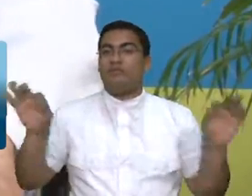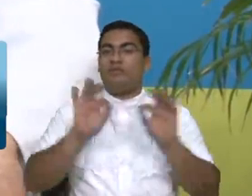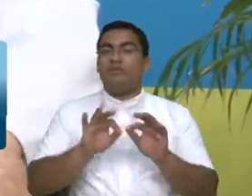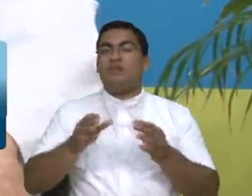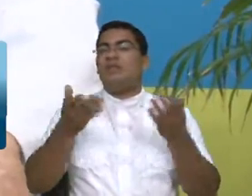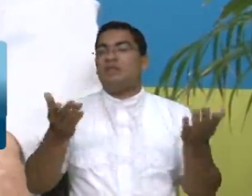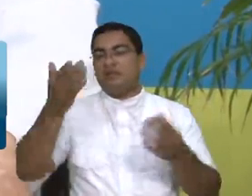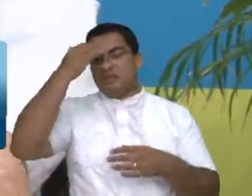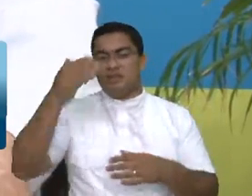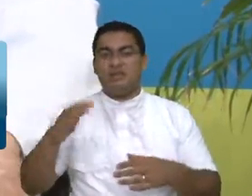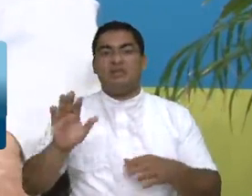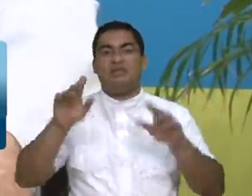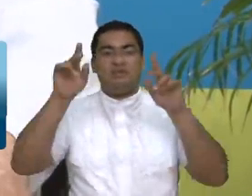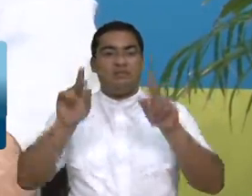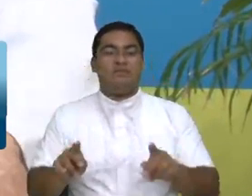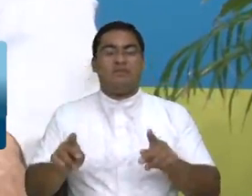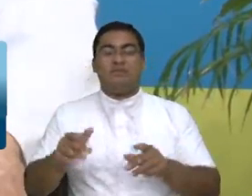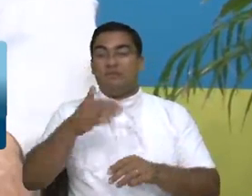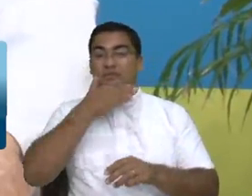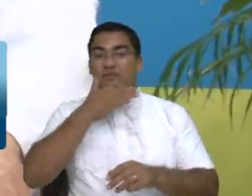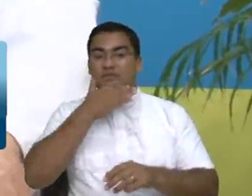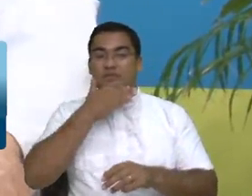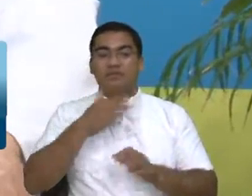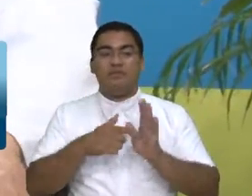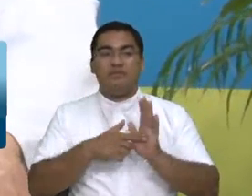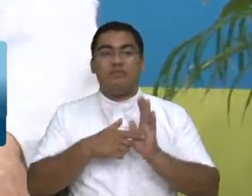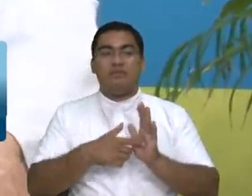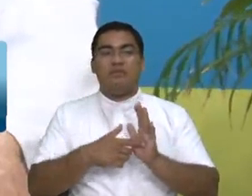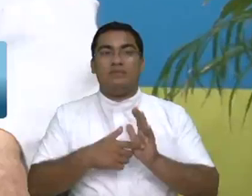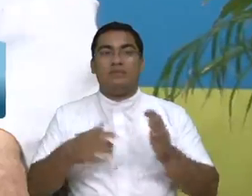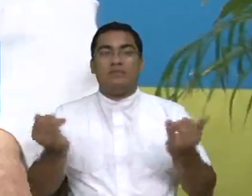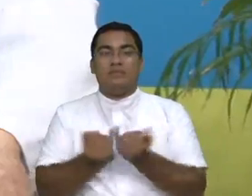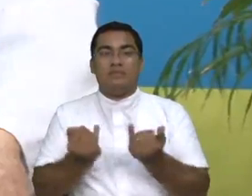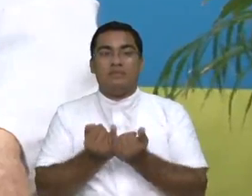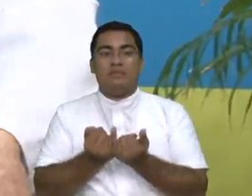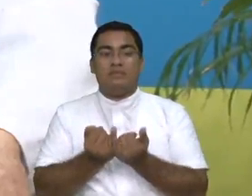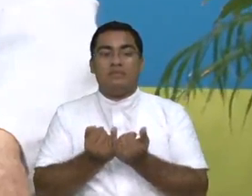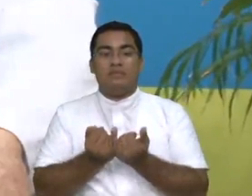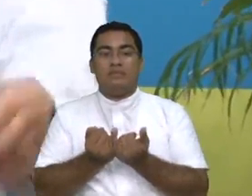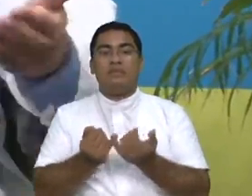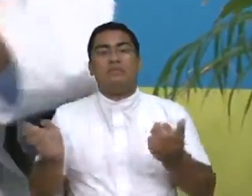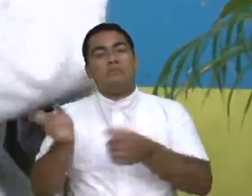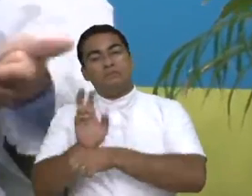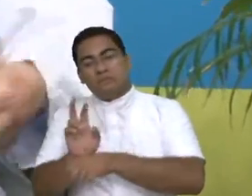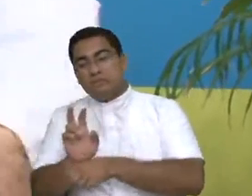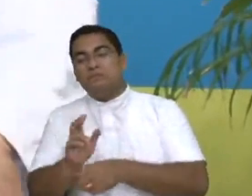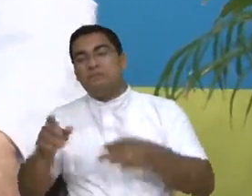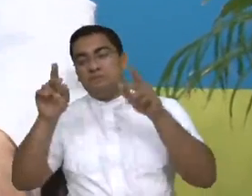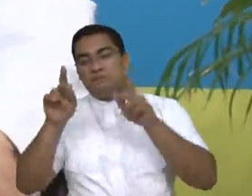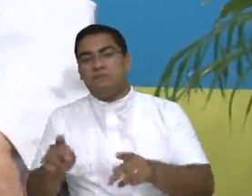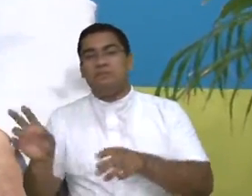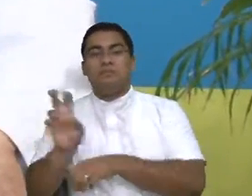saber si una persona tiene hemofilia o no. Entonces se pone el diagnóstico y posteriormente pues se le da seguimiento al paciente, ¿verdad? Se le hace un